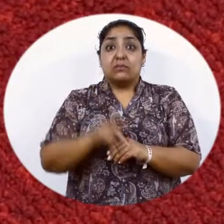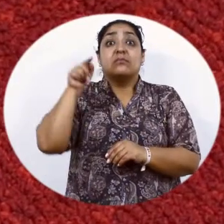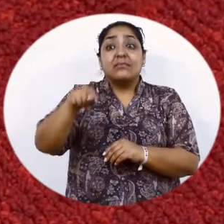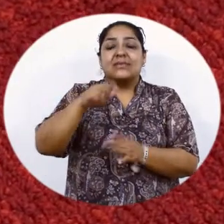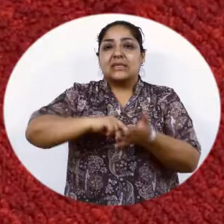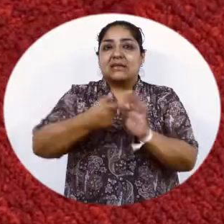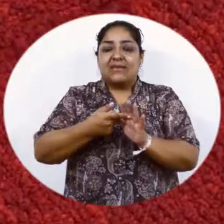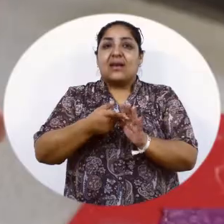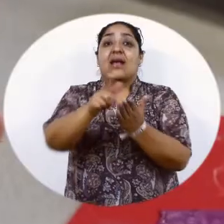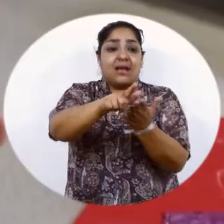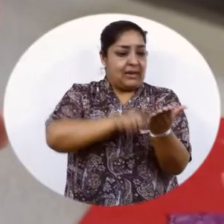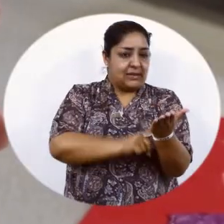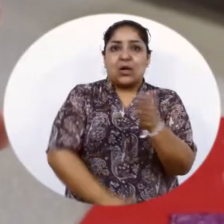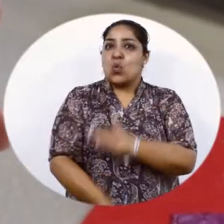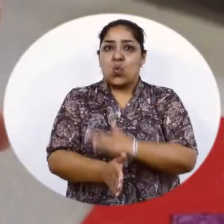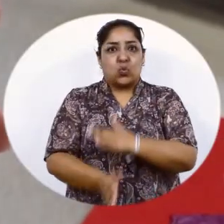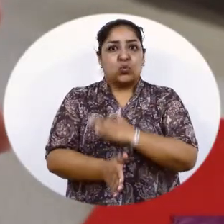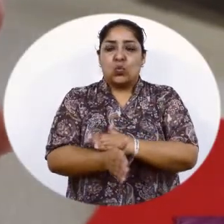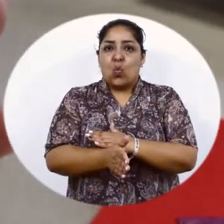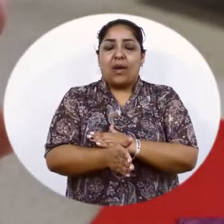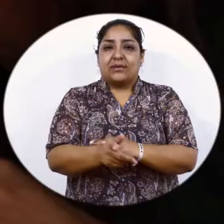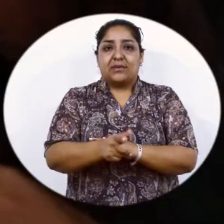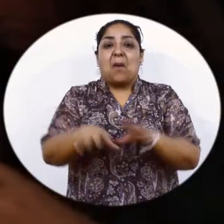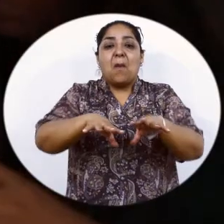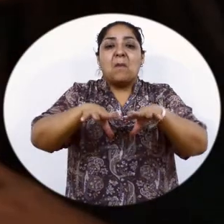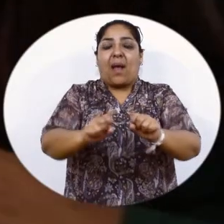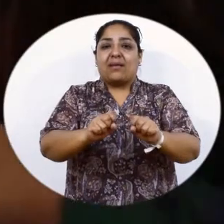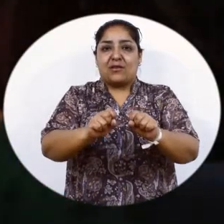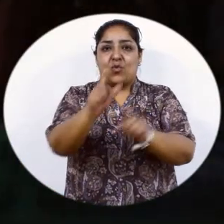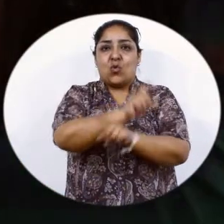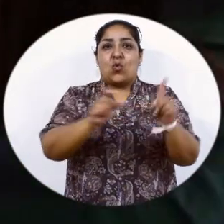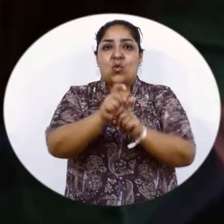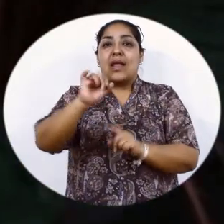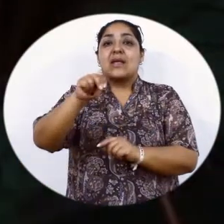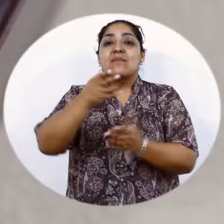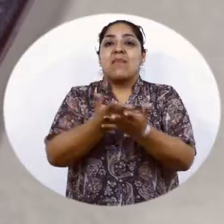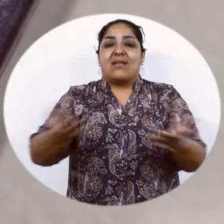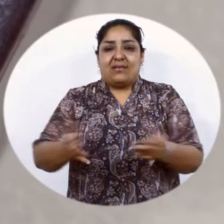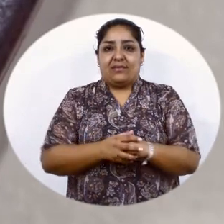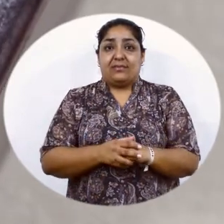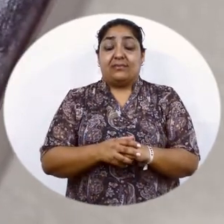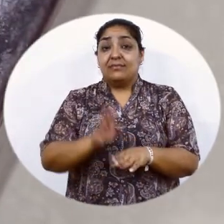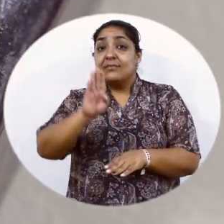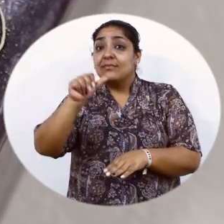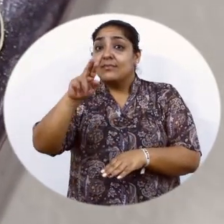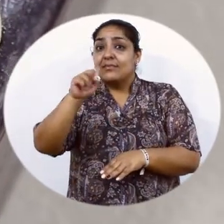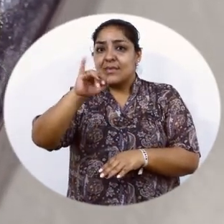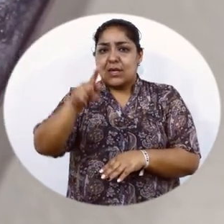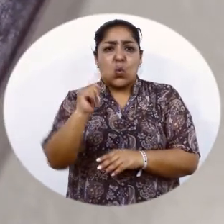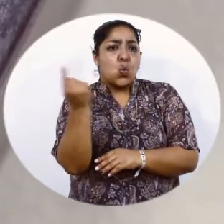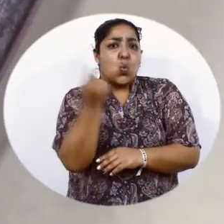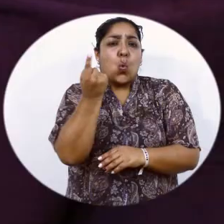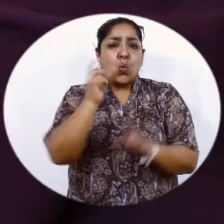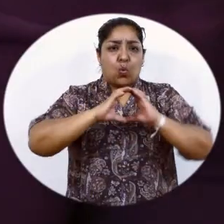esta manera la manifestación ingresa a la lista representativa de patrimonio cultural inmaterial del ámbito nacional el barniz de pasto es una